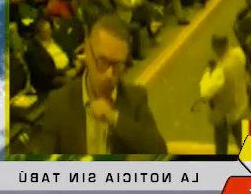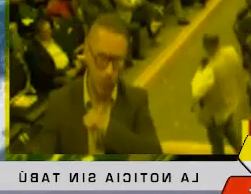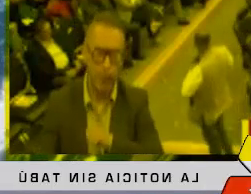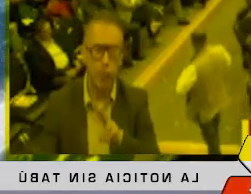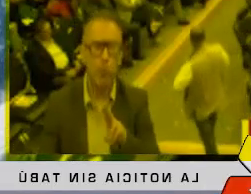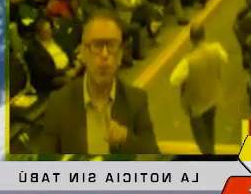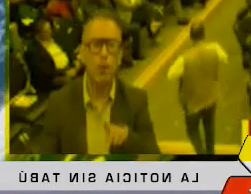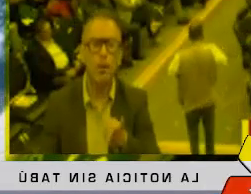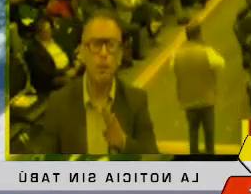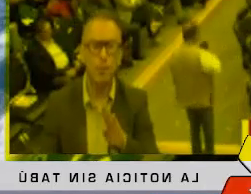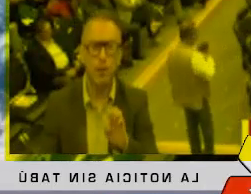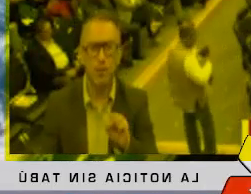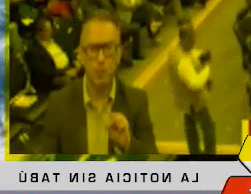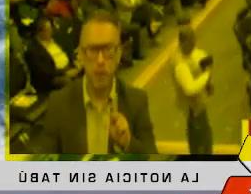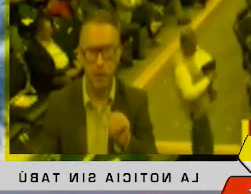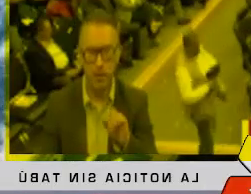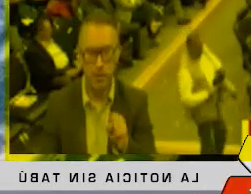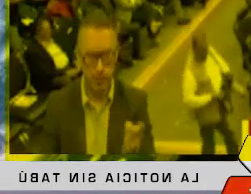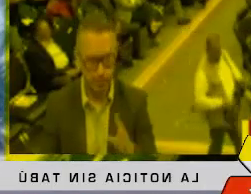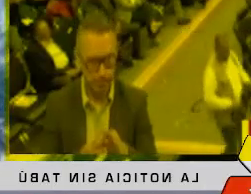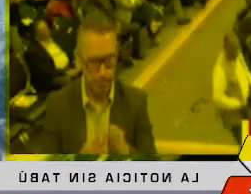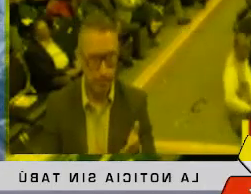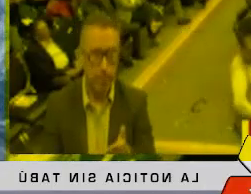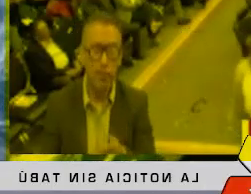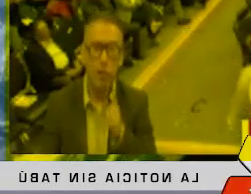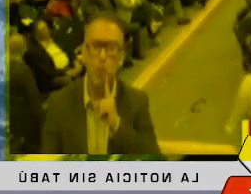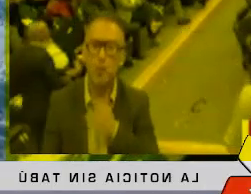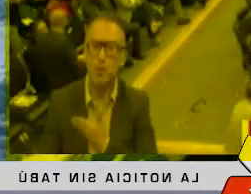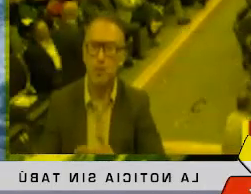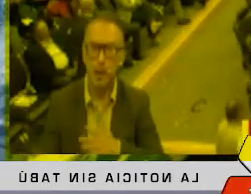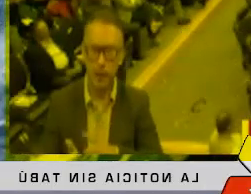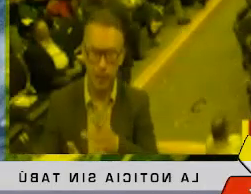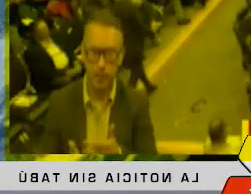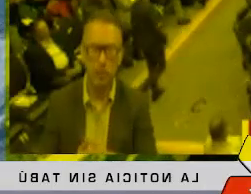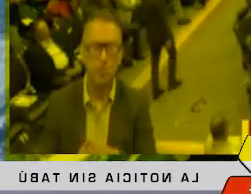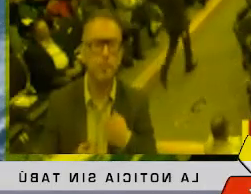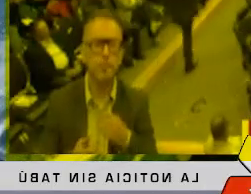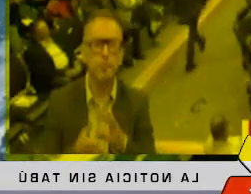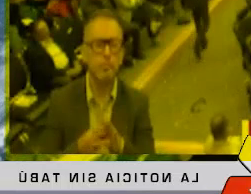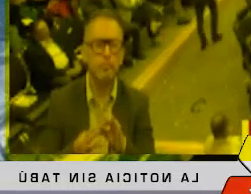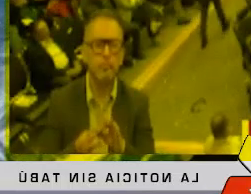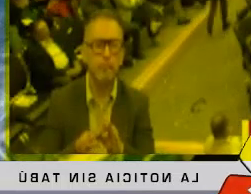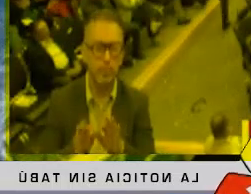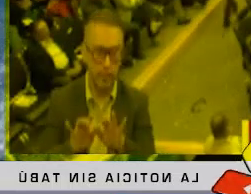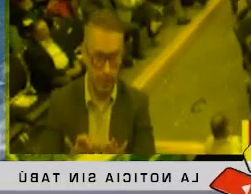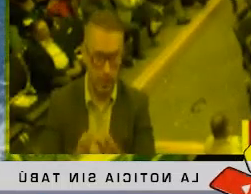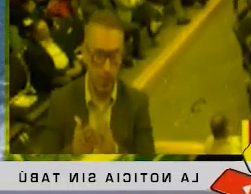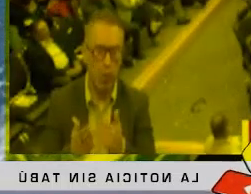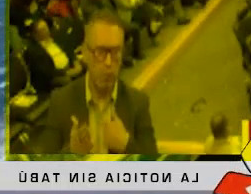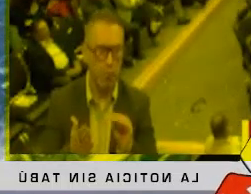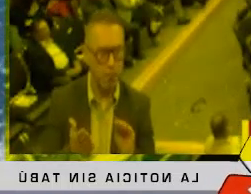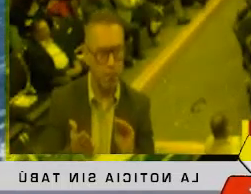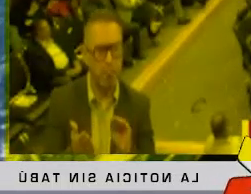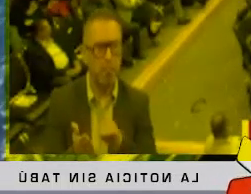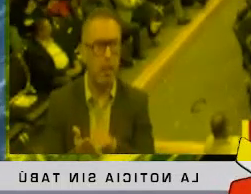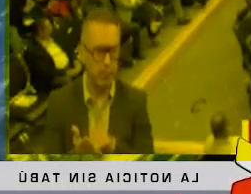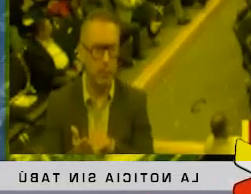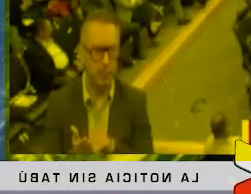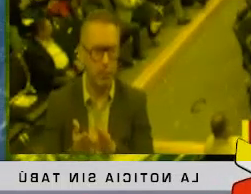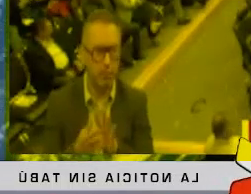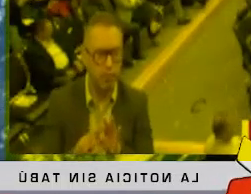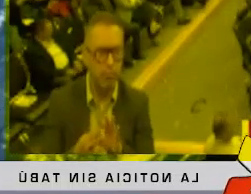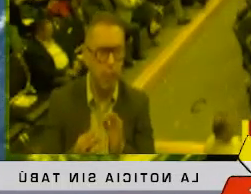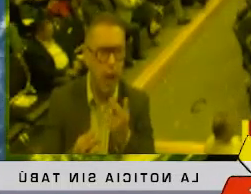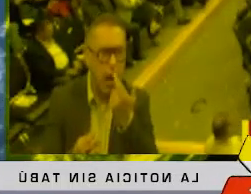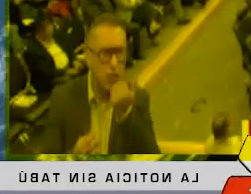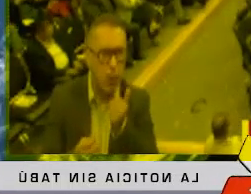mesa de trabajo del Consejo general eso es inevitable no hay que sacarle la vuelta ni inventar absolutamente ninguna historia a PP es así como se ha